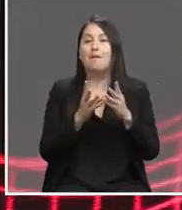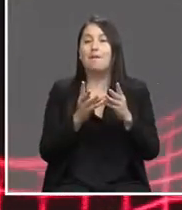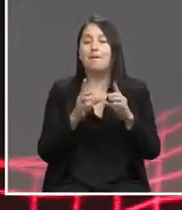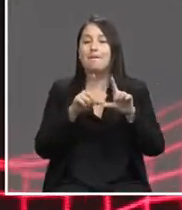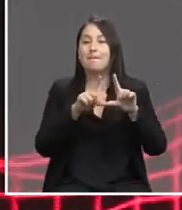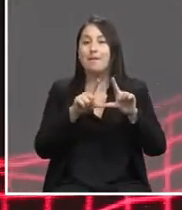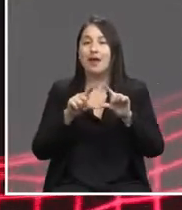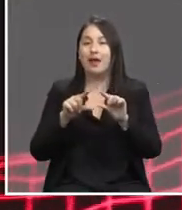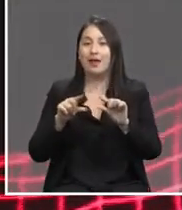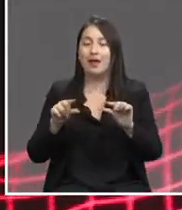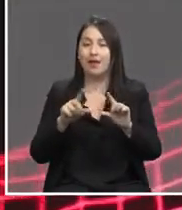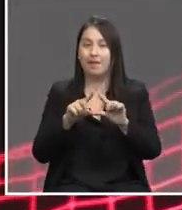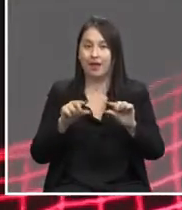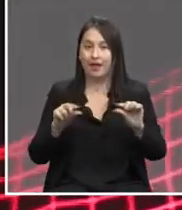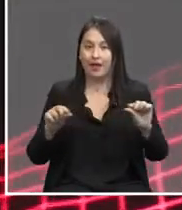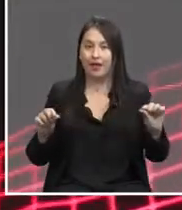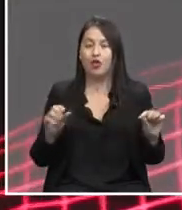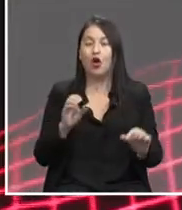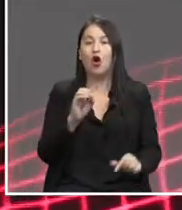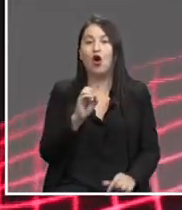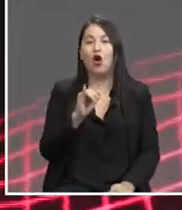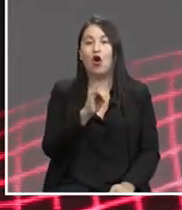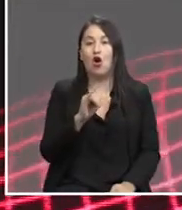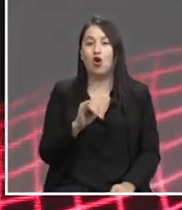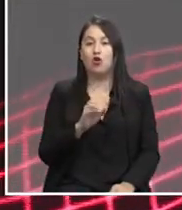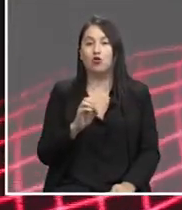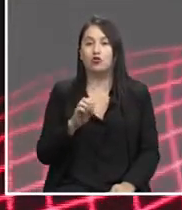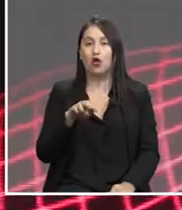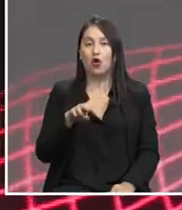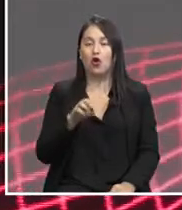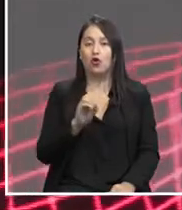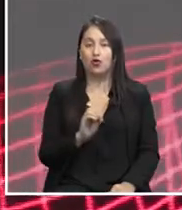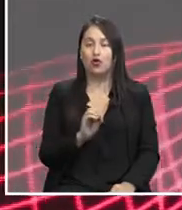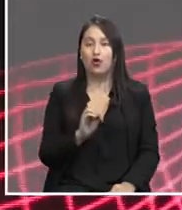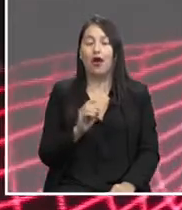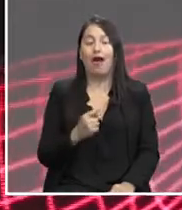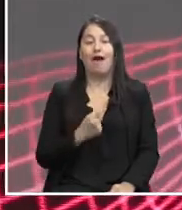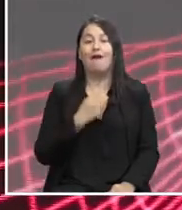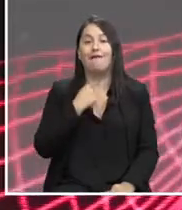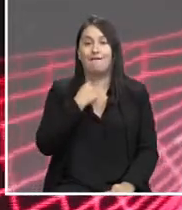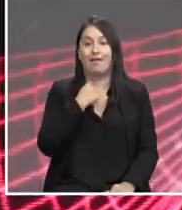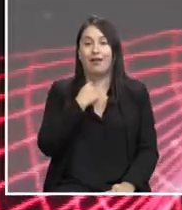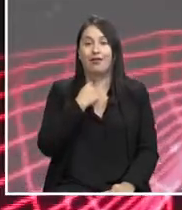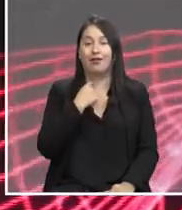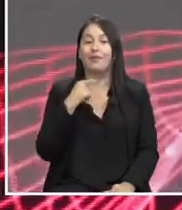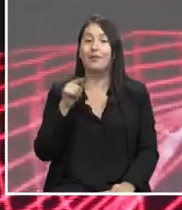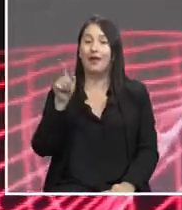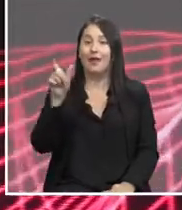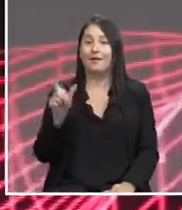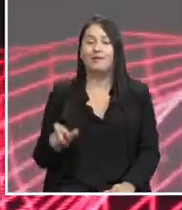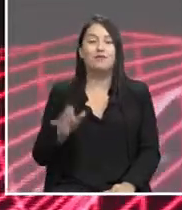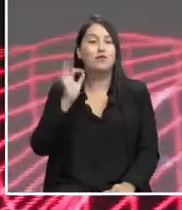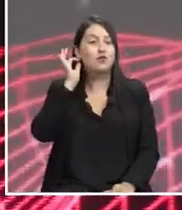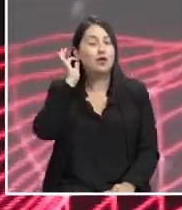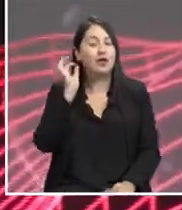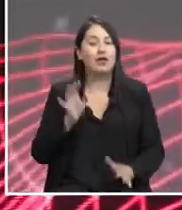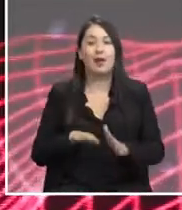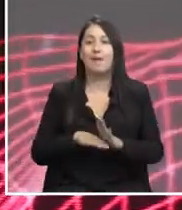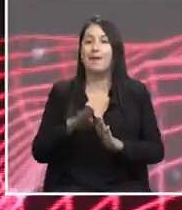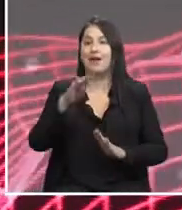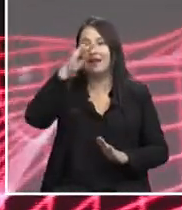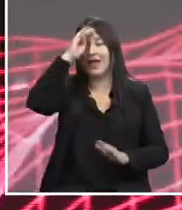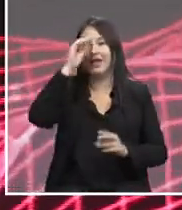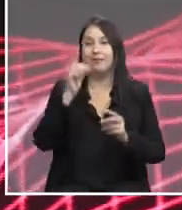los ecosistemas en todo el hemisferio sur. Esto convierte a Sharon en una de las mayores